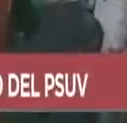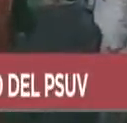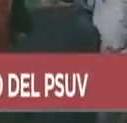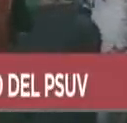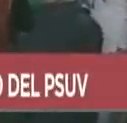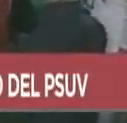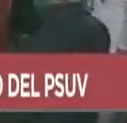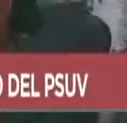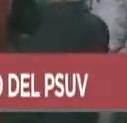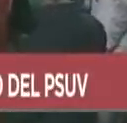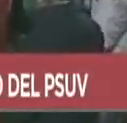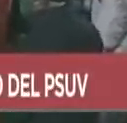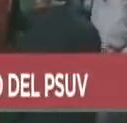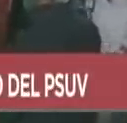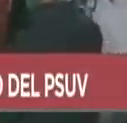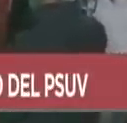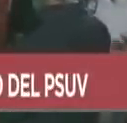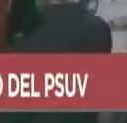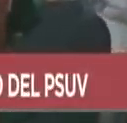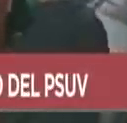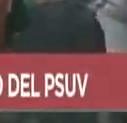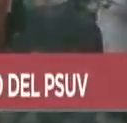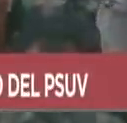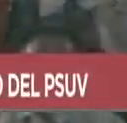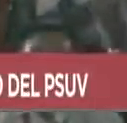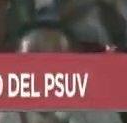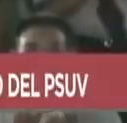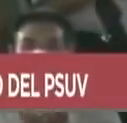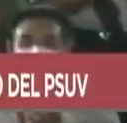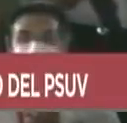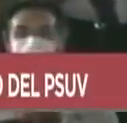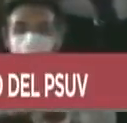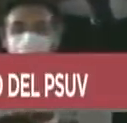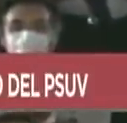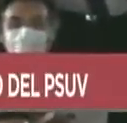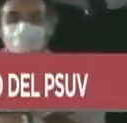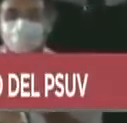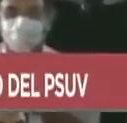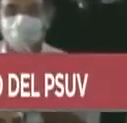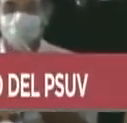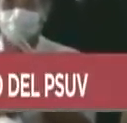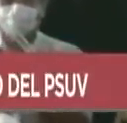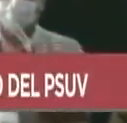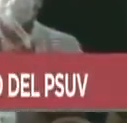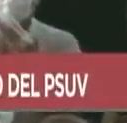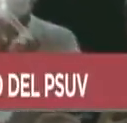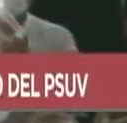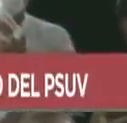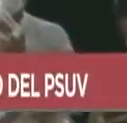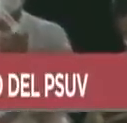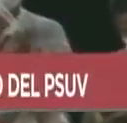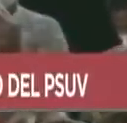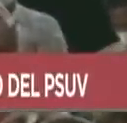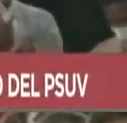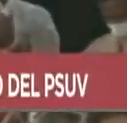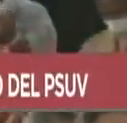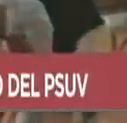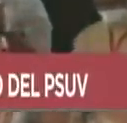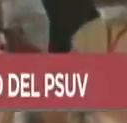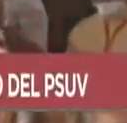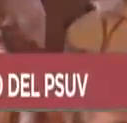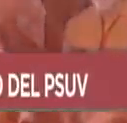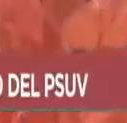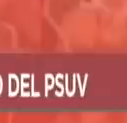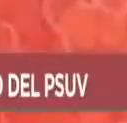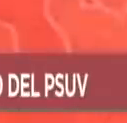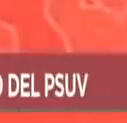nos intimidan los conquistadores, cualquier choro con acento anglosajón. Porque tenemos sangre de libertadores. A mí pregúntale